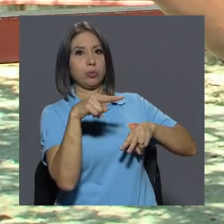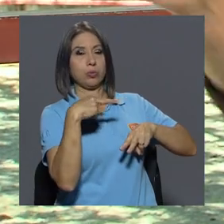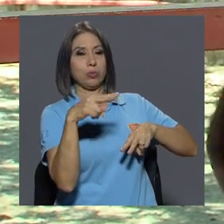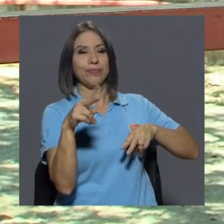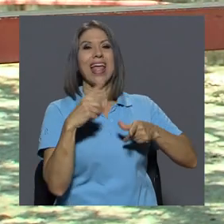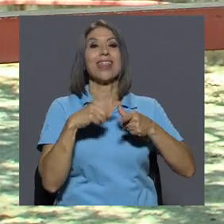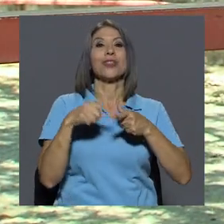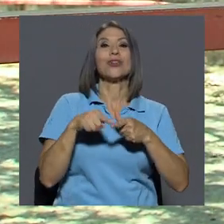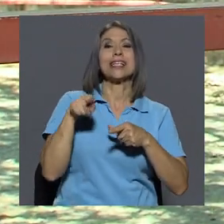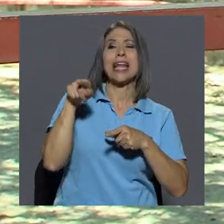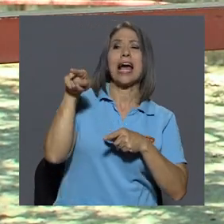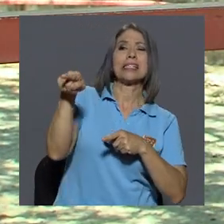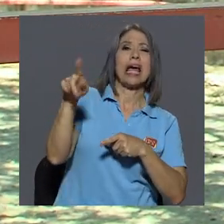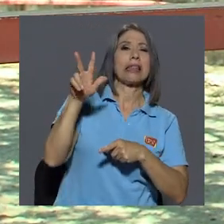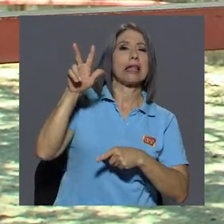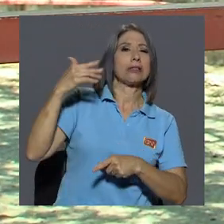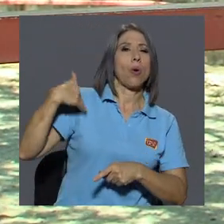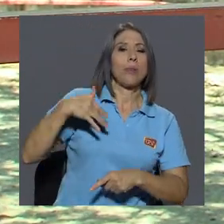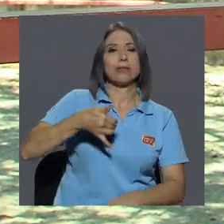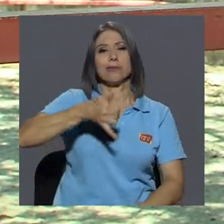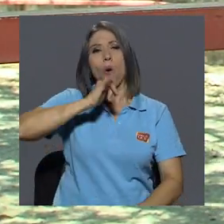habían 3 carajos allá tomando.